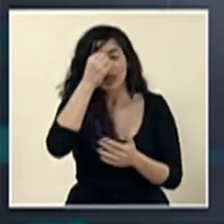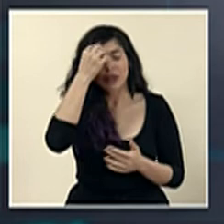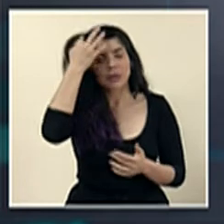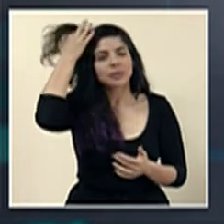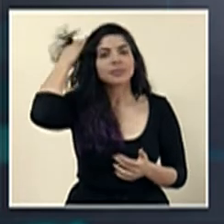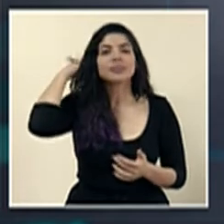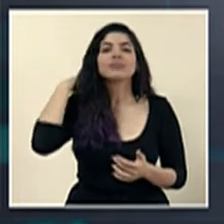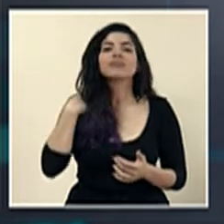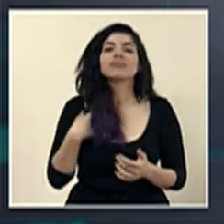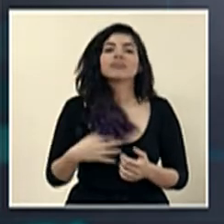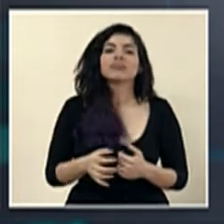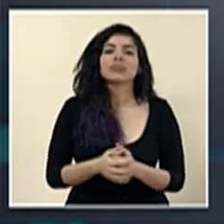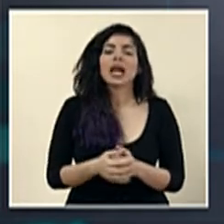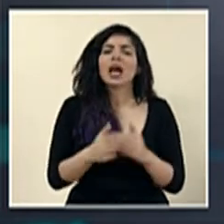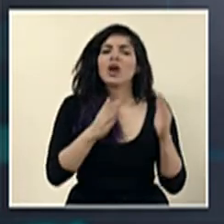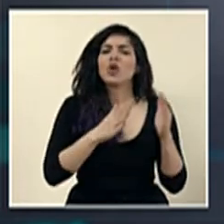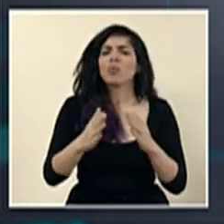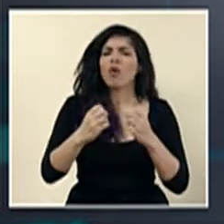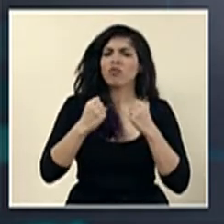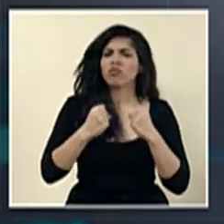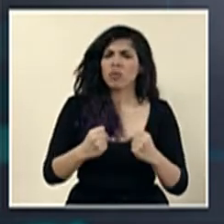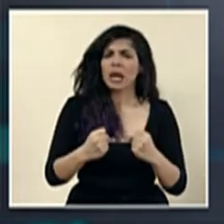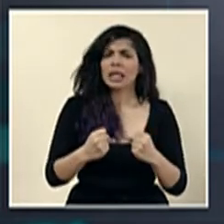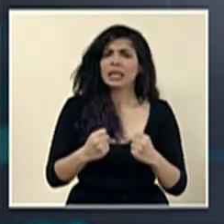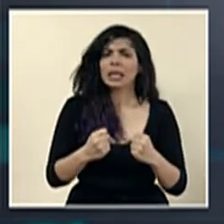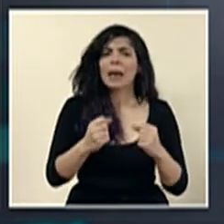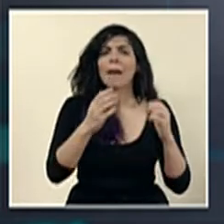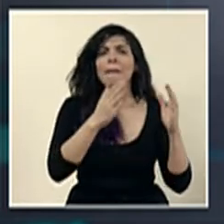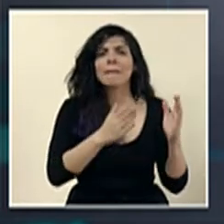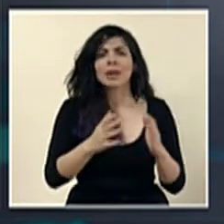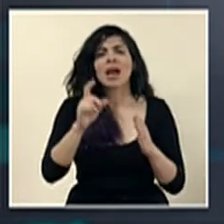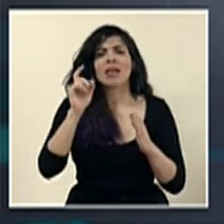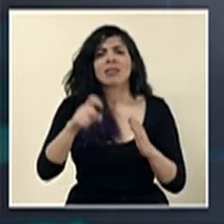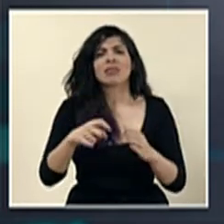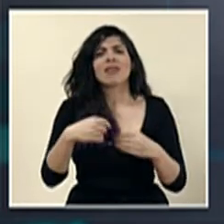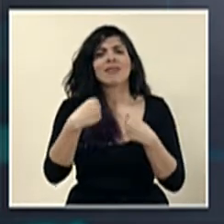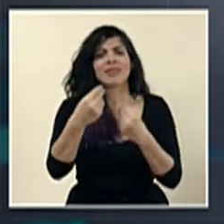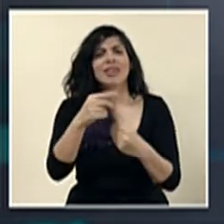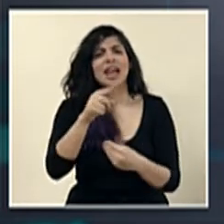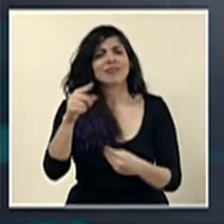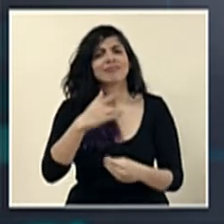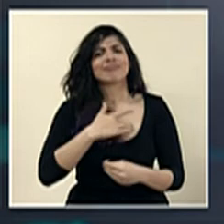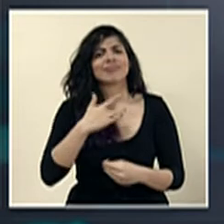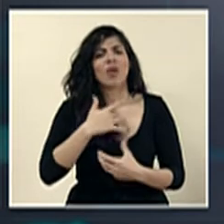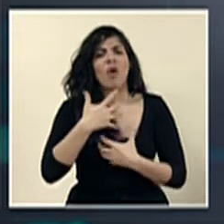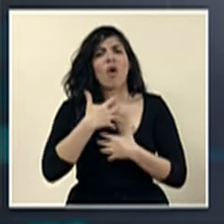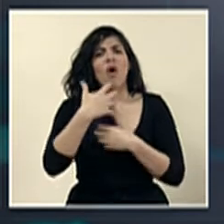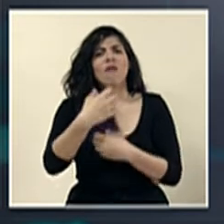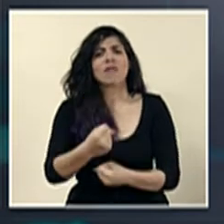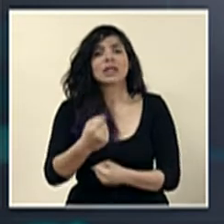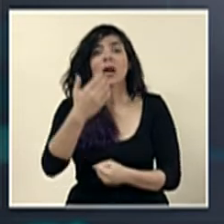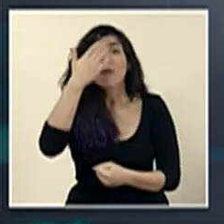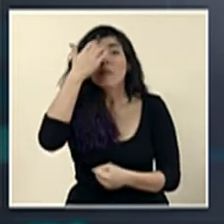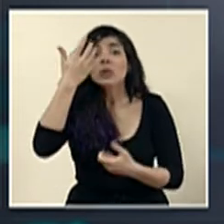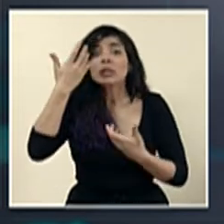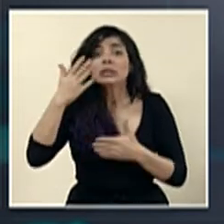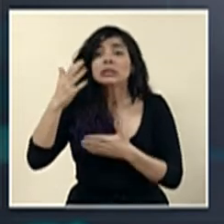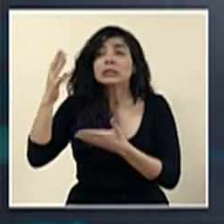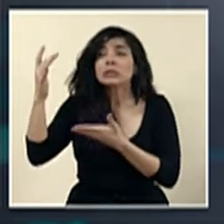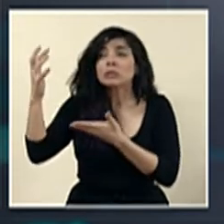un plan robusto, es un plan que debería dar mucha confianza porque hemos